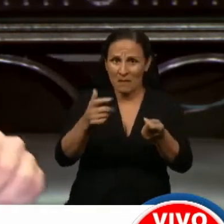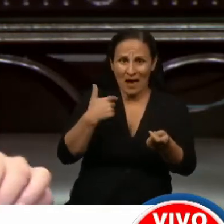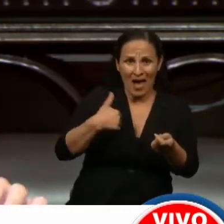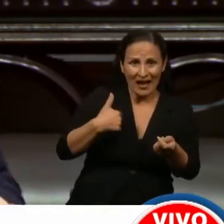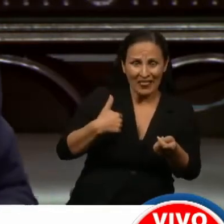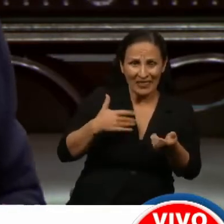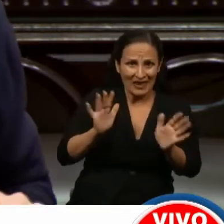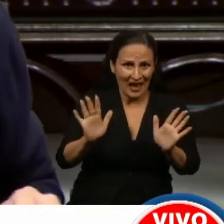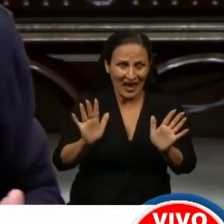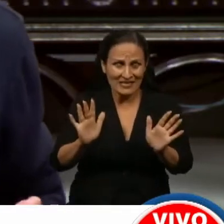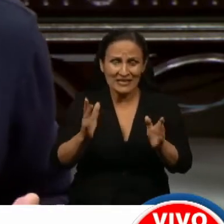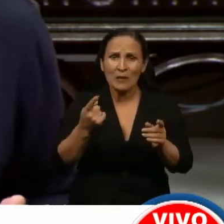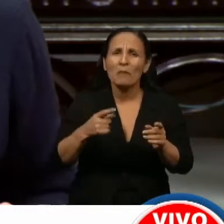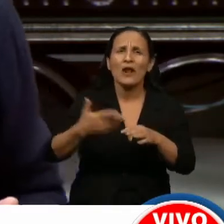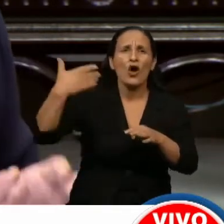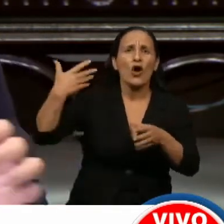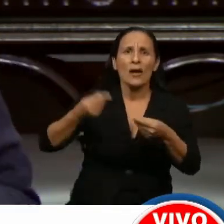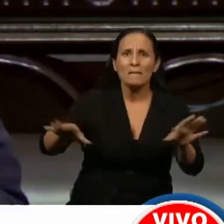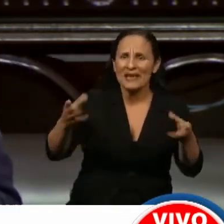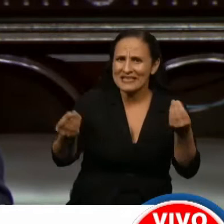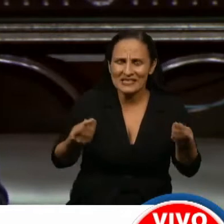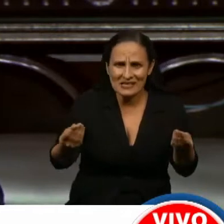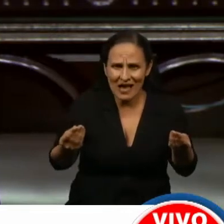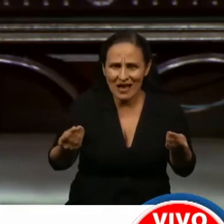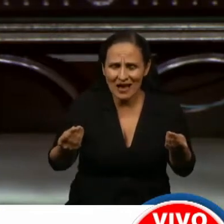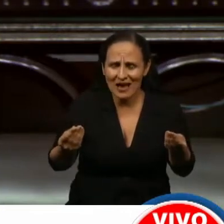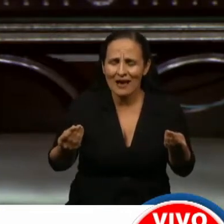esto tiene un comienzo también en algún momento.